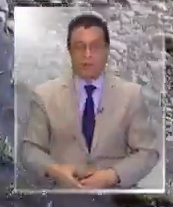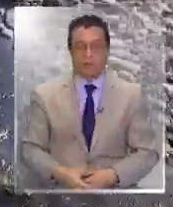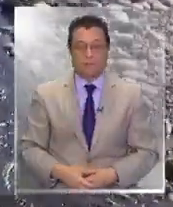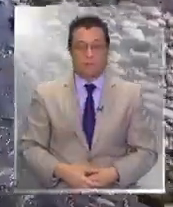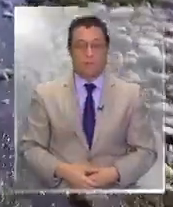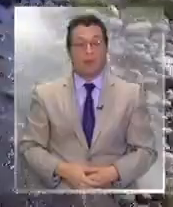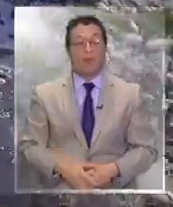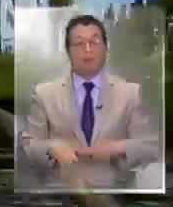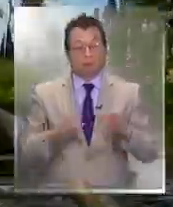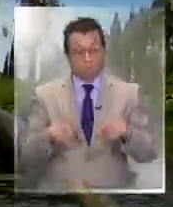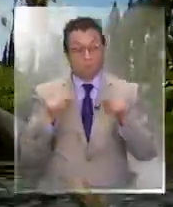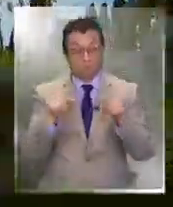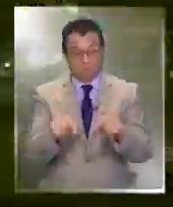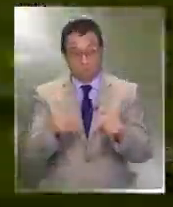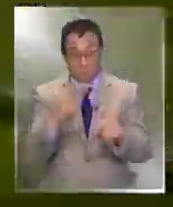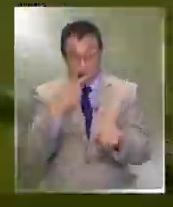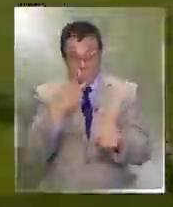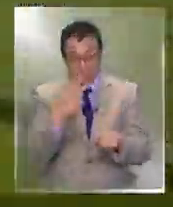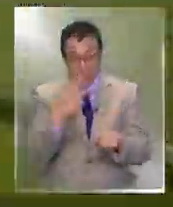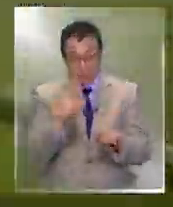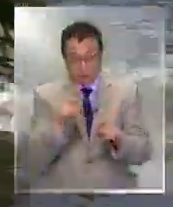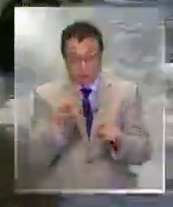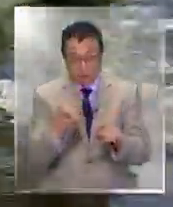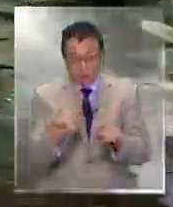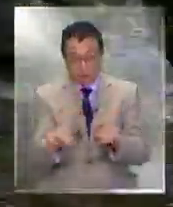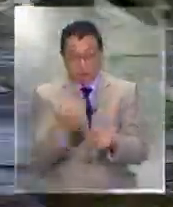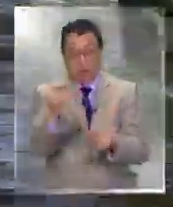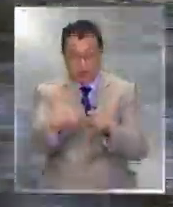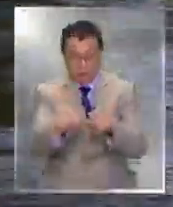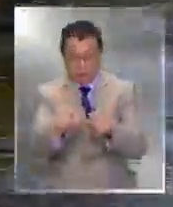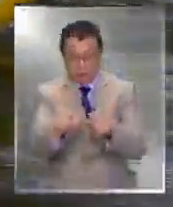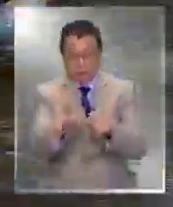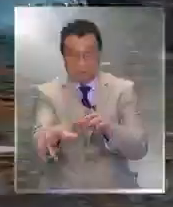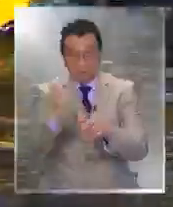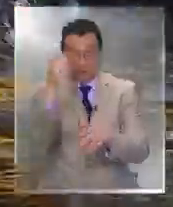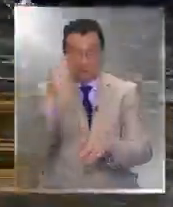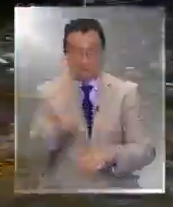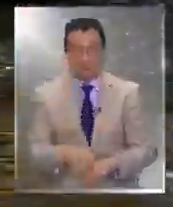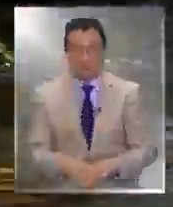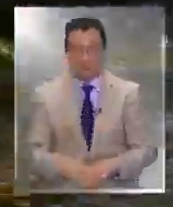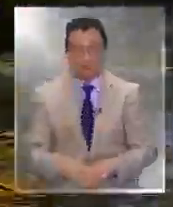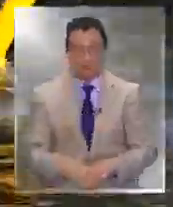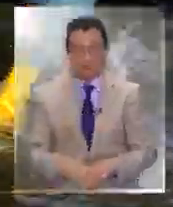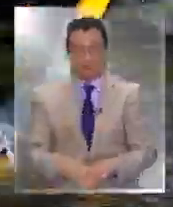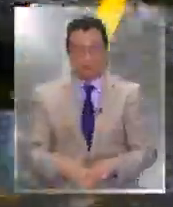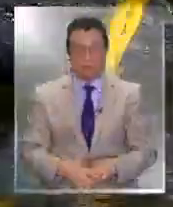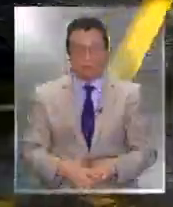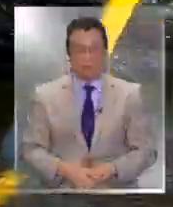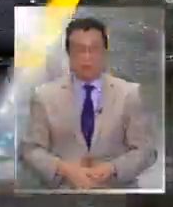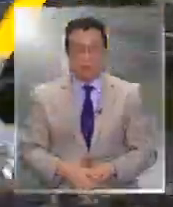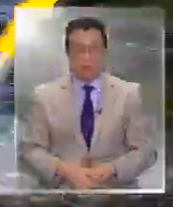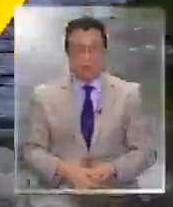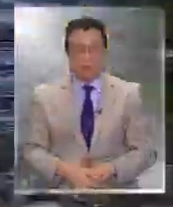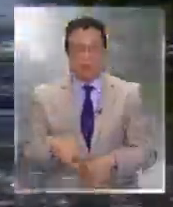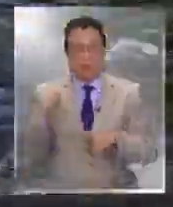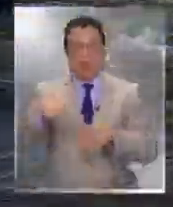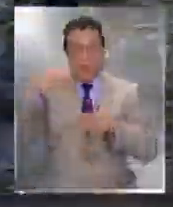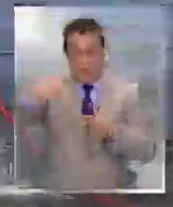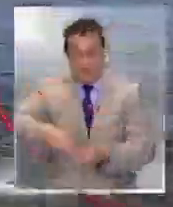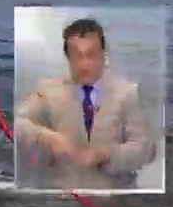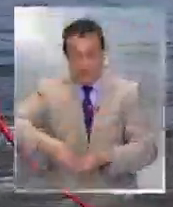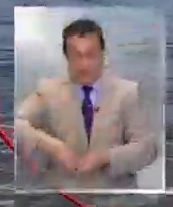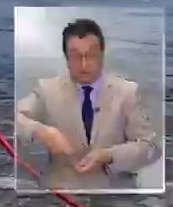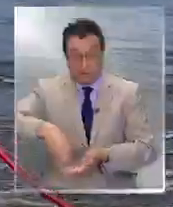Ok, yo voy pulsando, ahí estoy pulsando. Vamos, ¿lo ves por ahí? Ahí se escapó uno. Uy, casi. Fíjate, acercarlo hasta el fondo y moverlo firme hacia